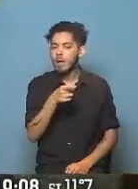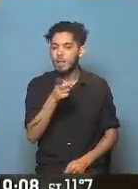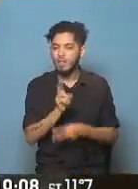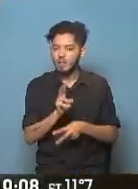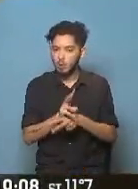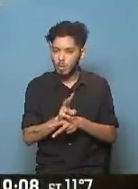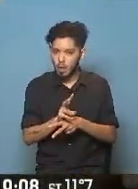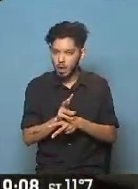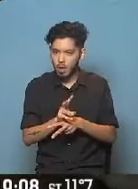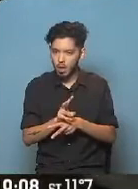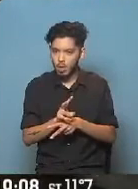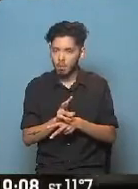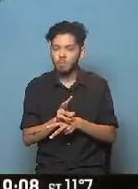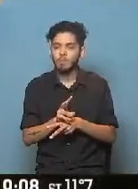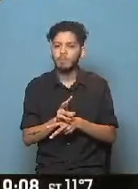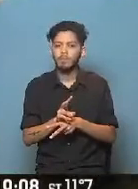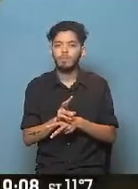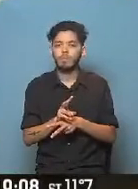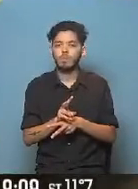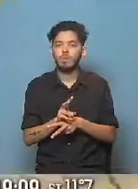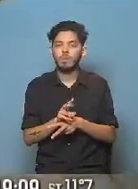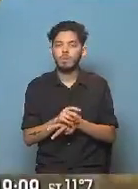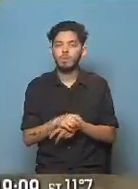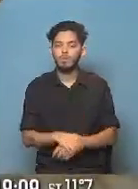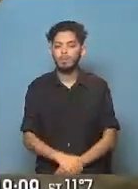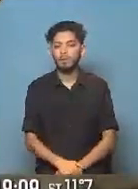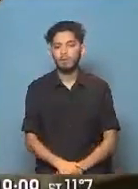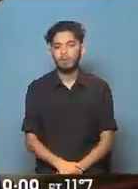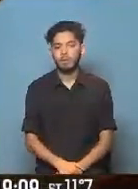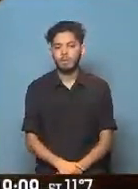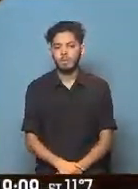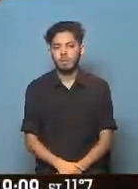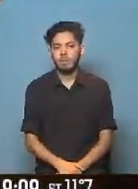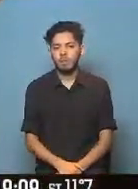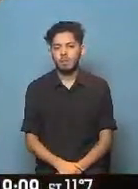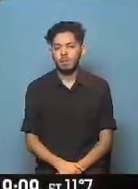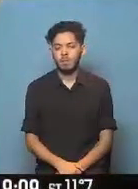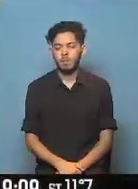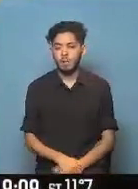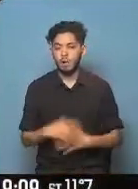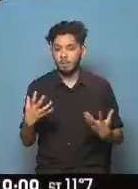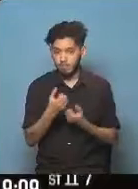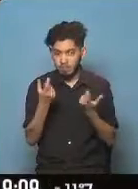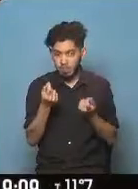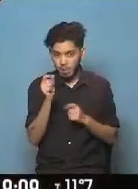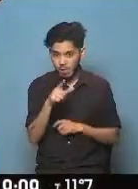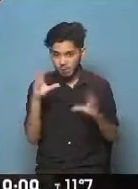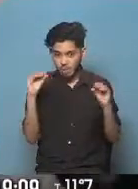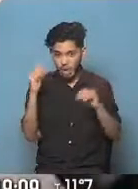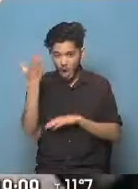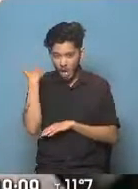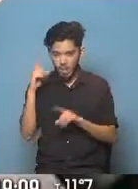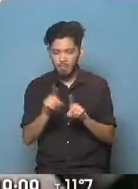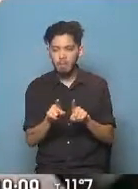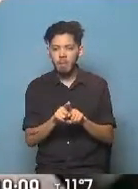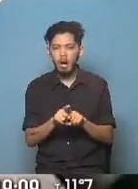seguridad. En definitiva, lo secuestrado esa noche